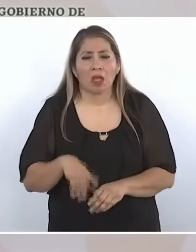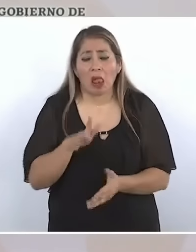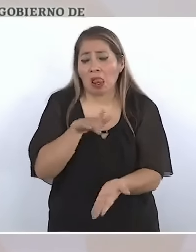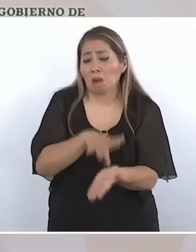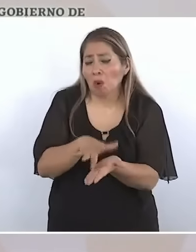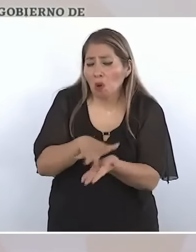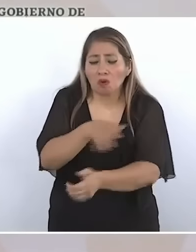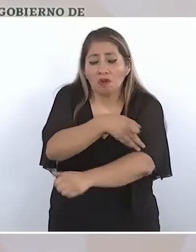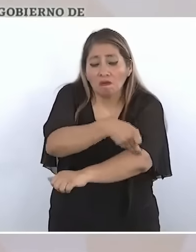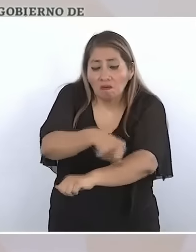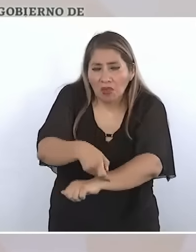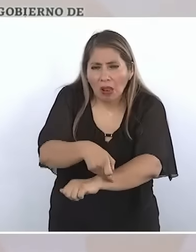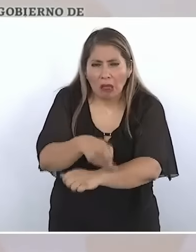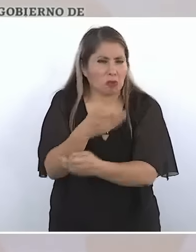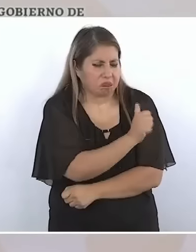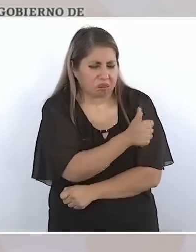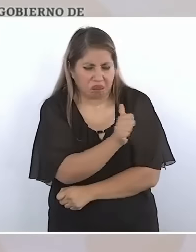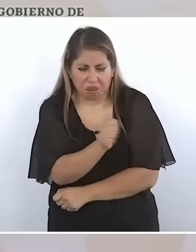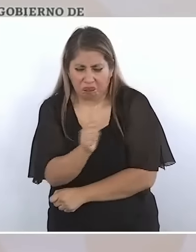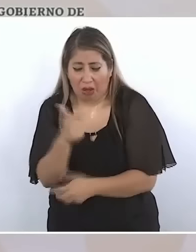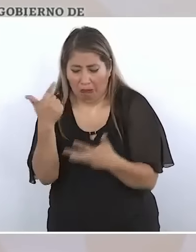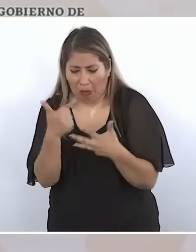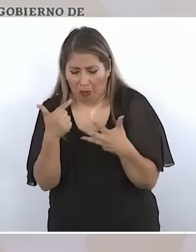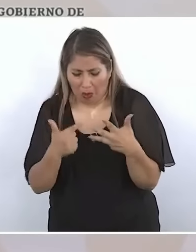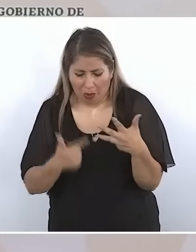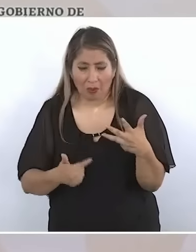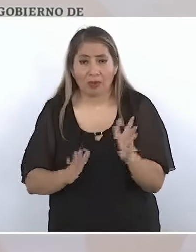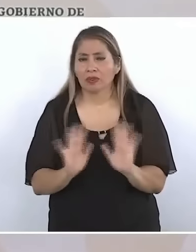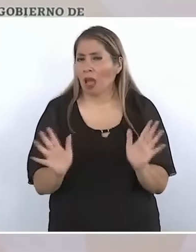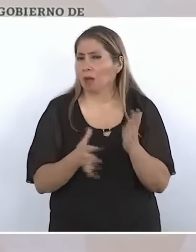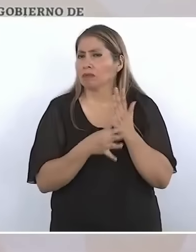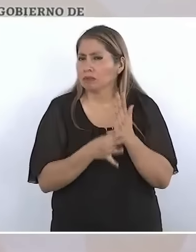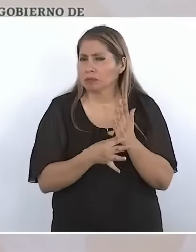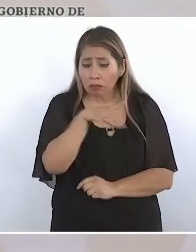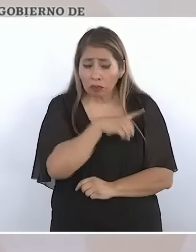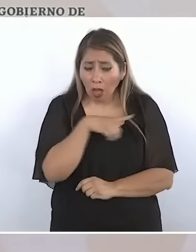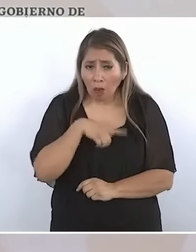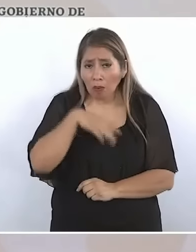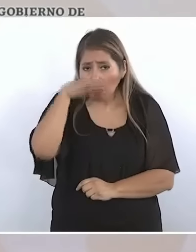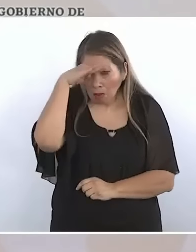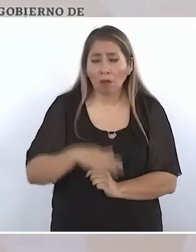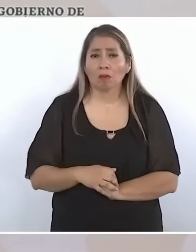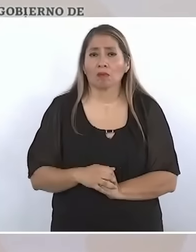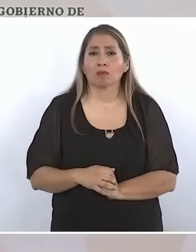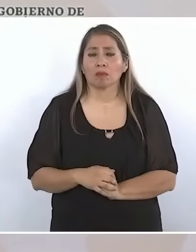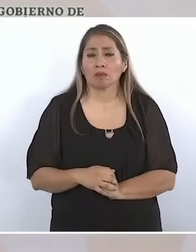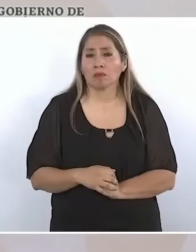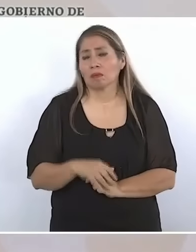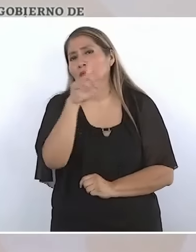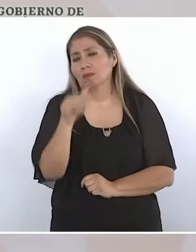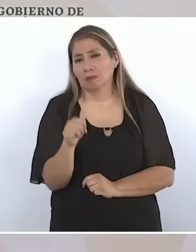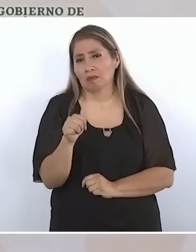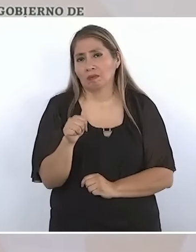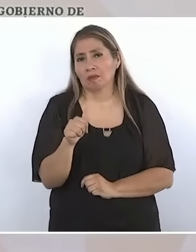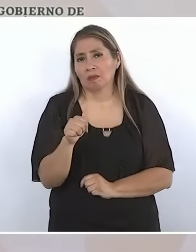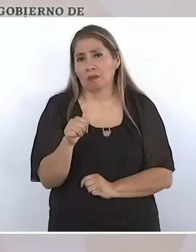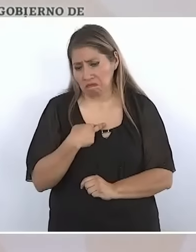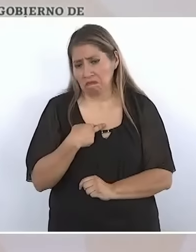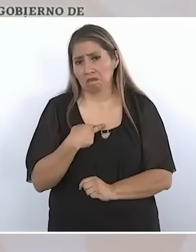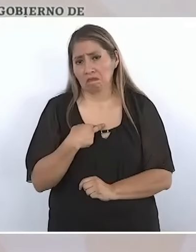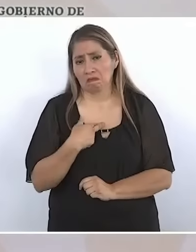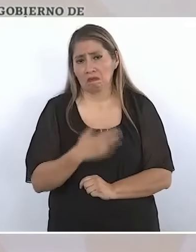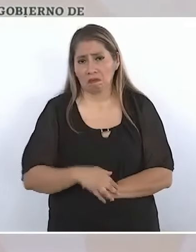a las familias, todo lo que hemos hecho. Y les dije, ¿por qué no lo piensan? Y luego me